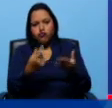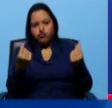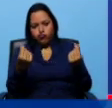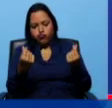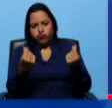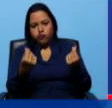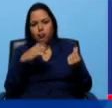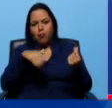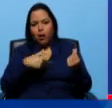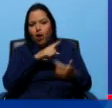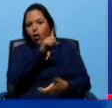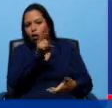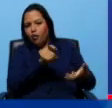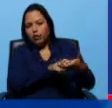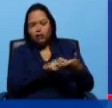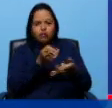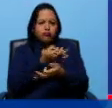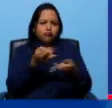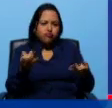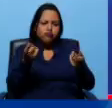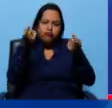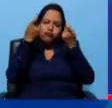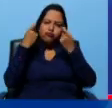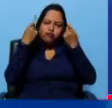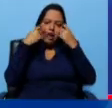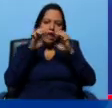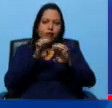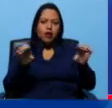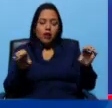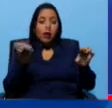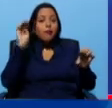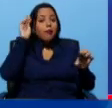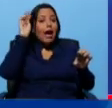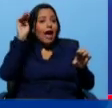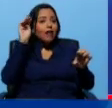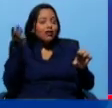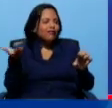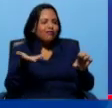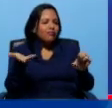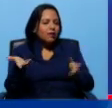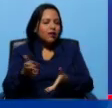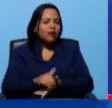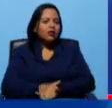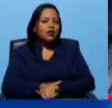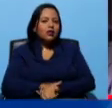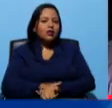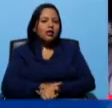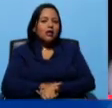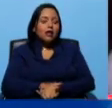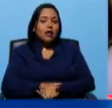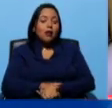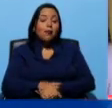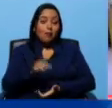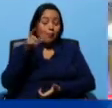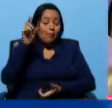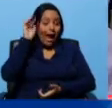completar, perfeccionar su formación. Un maestro, ¿qué es? Un formador que se